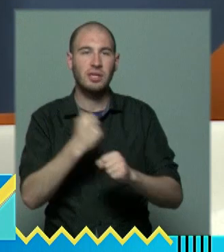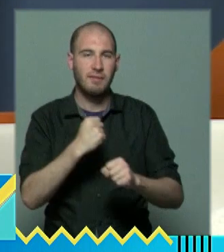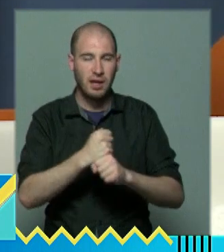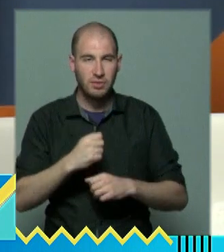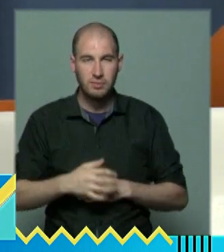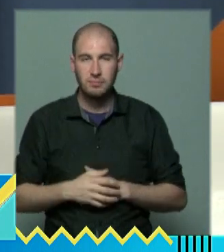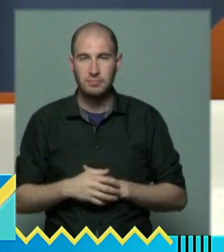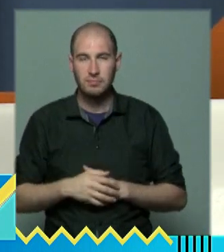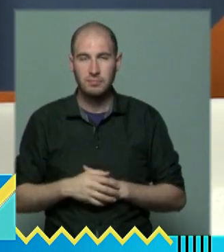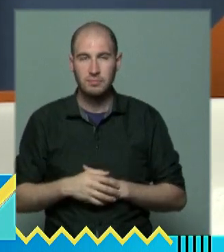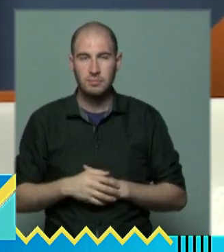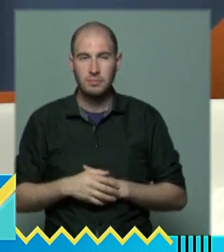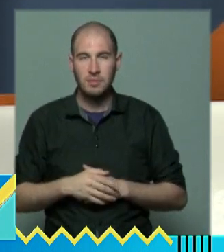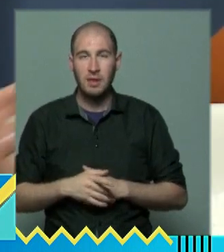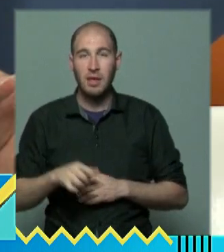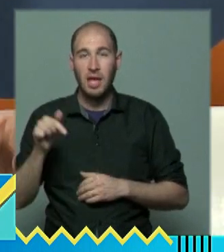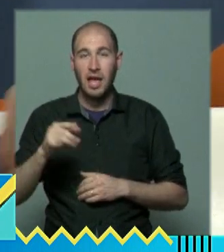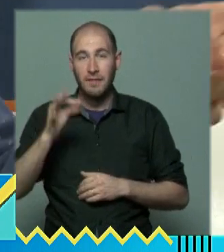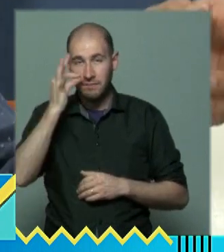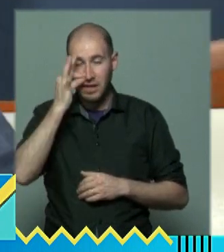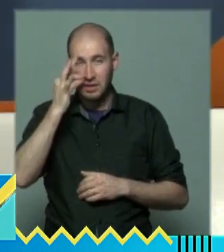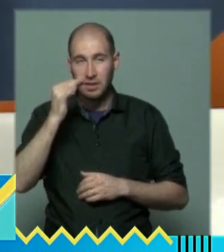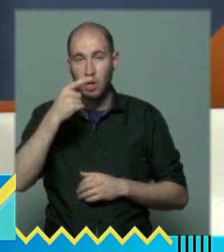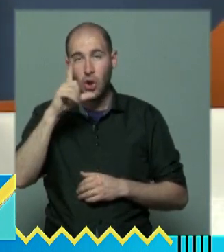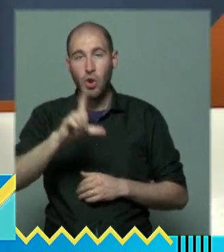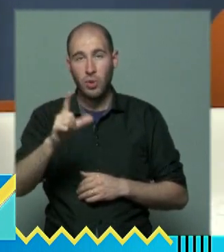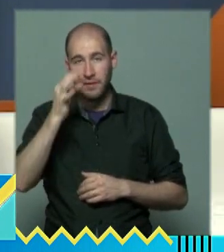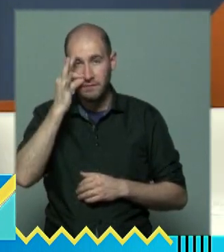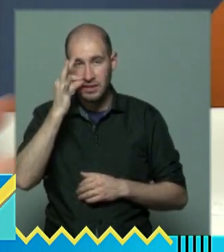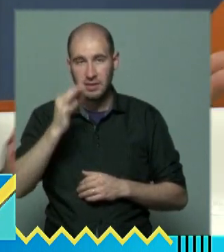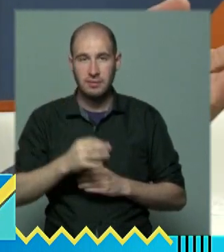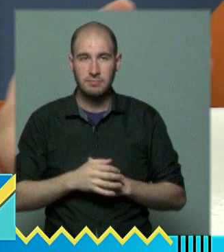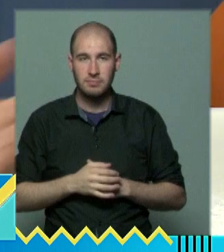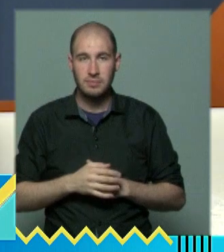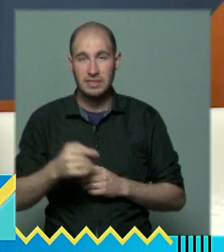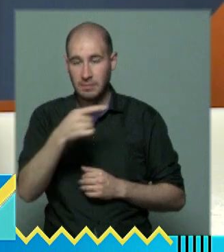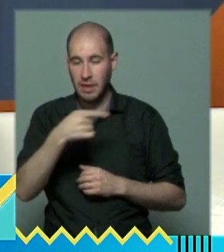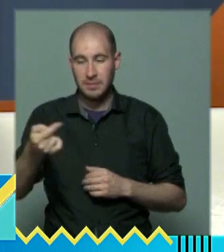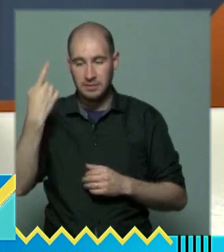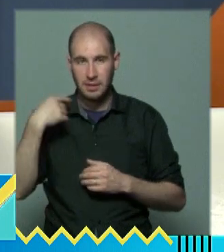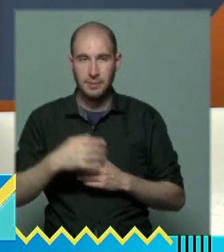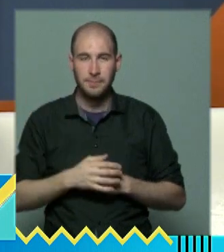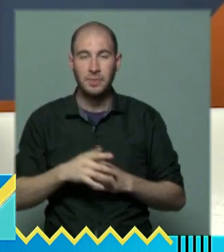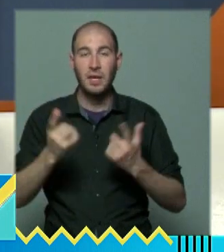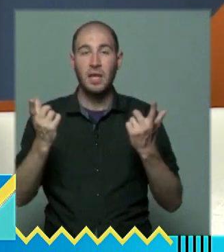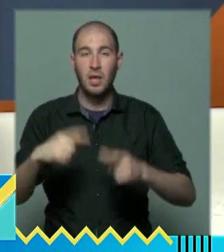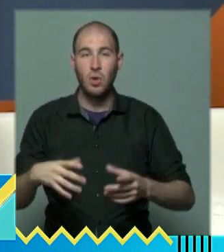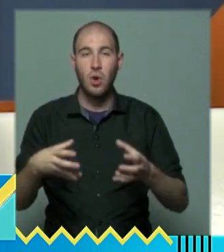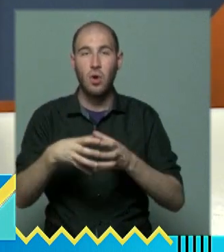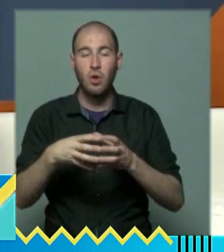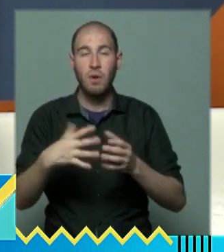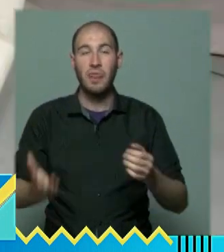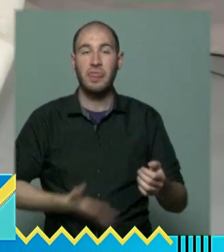antitrabajador. Por eso fue que el lunes 20 de la semana pasada se reúne un grupo